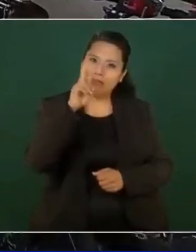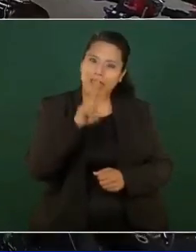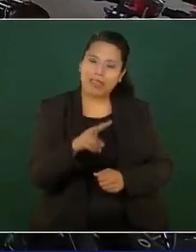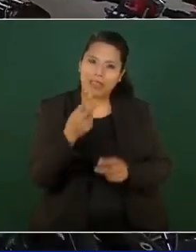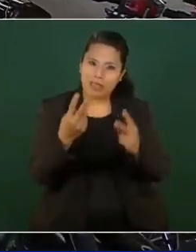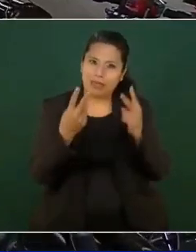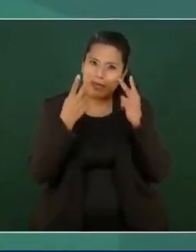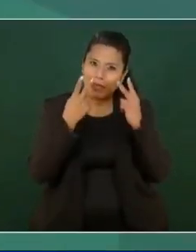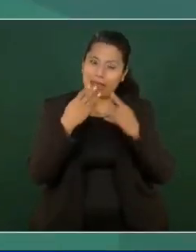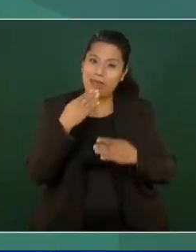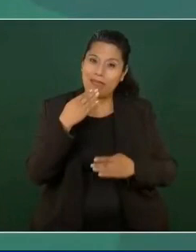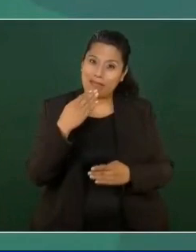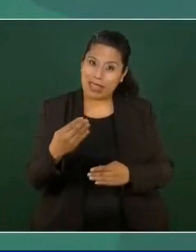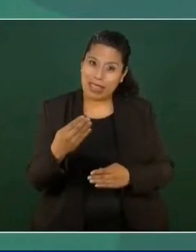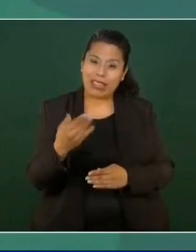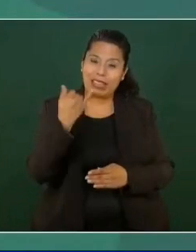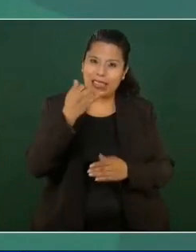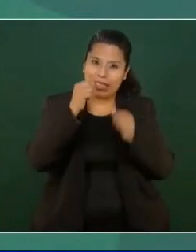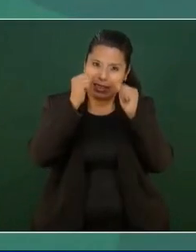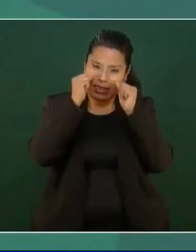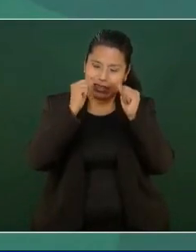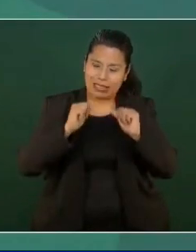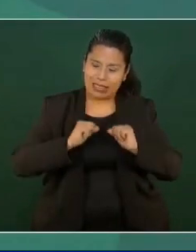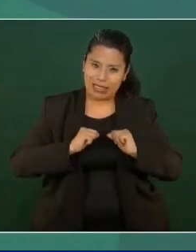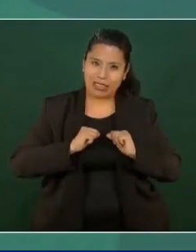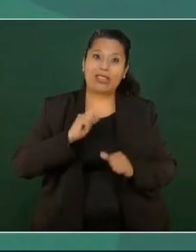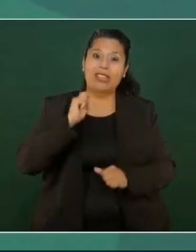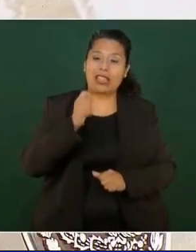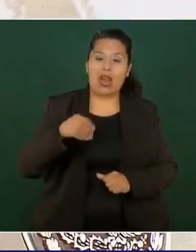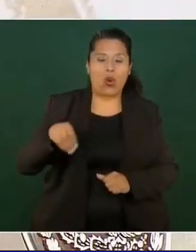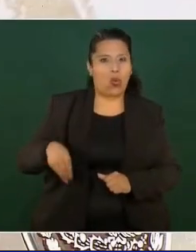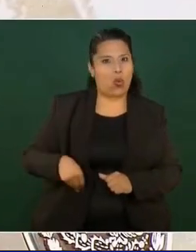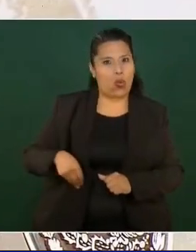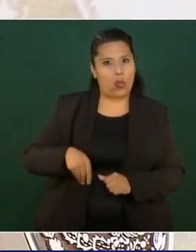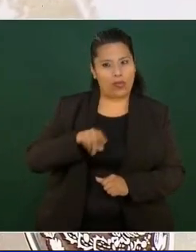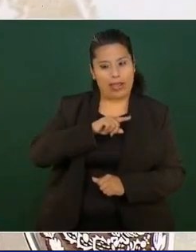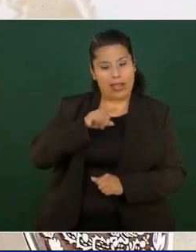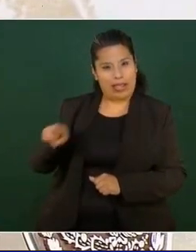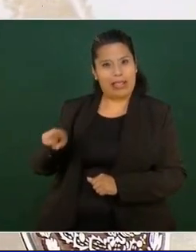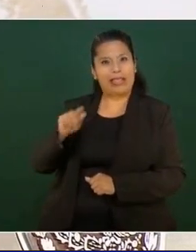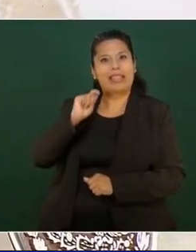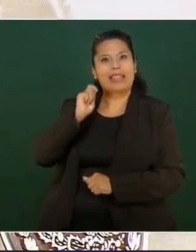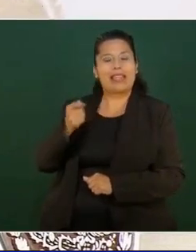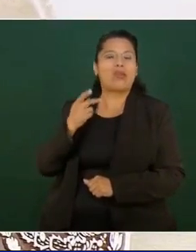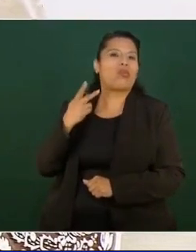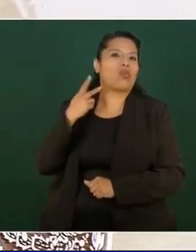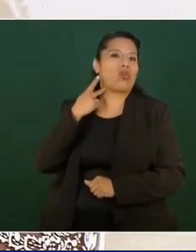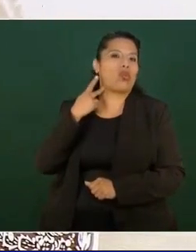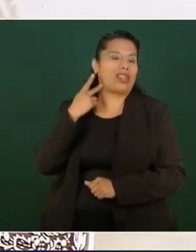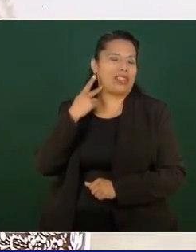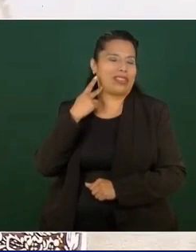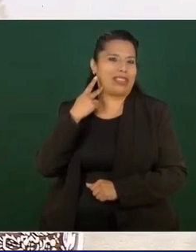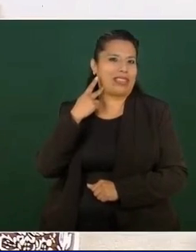que se escuche lejos, por culpa de la política privatizadora